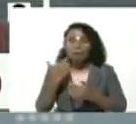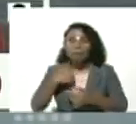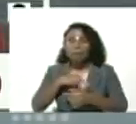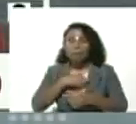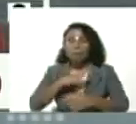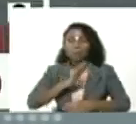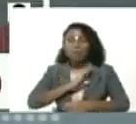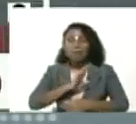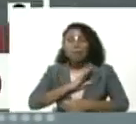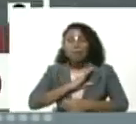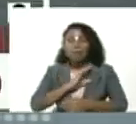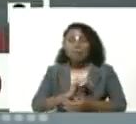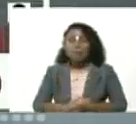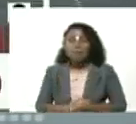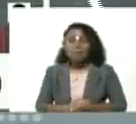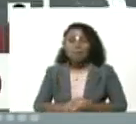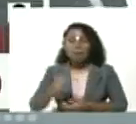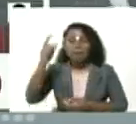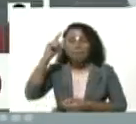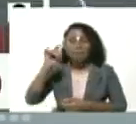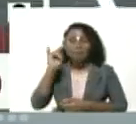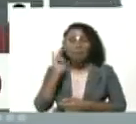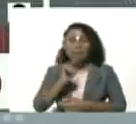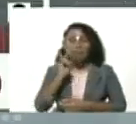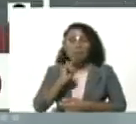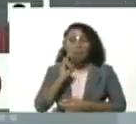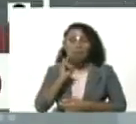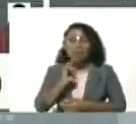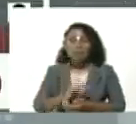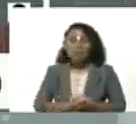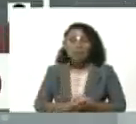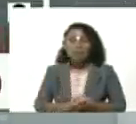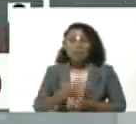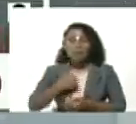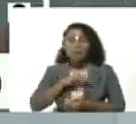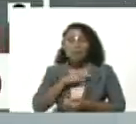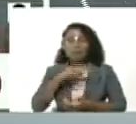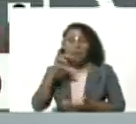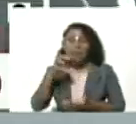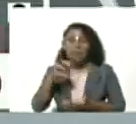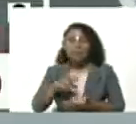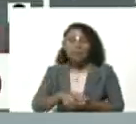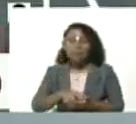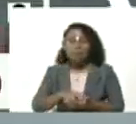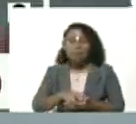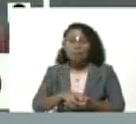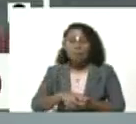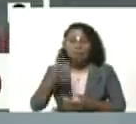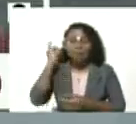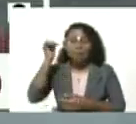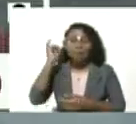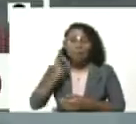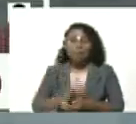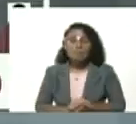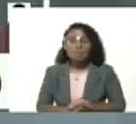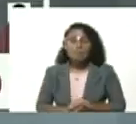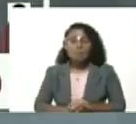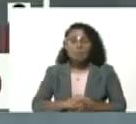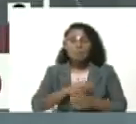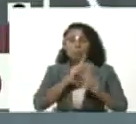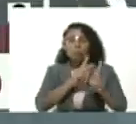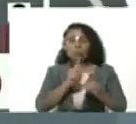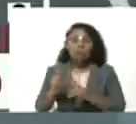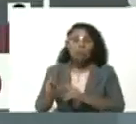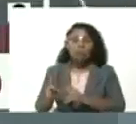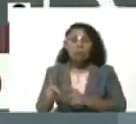tenido continuamente desde el día lunes presencia de lluvia en nuestro estado de Yaracuy. Y hemos establecido un orden de prioridad,